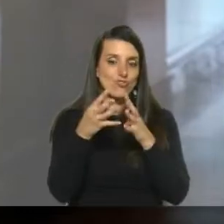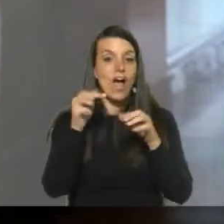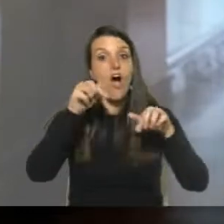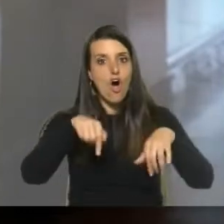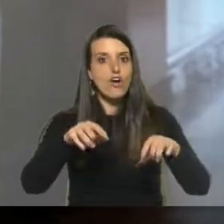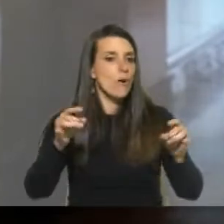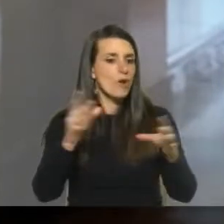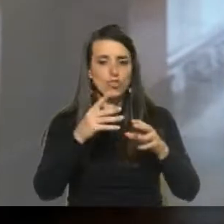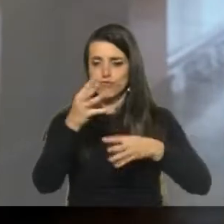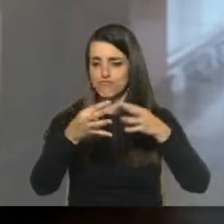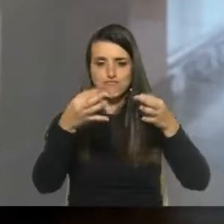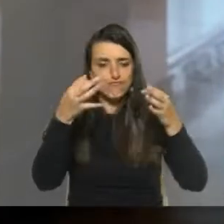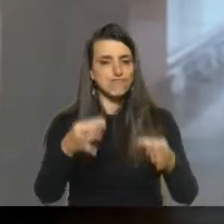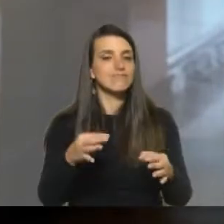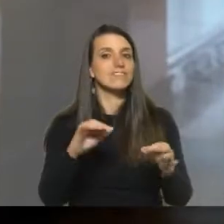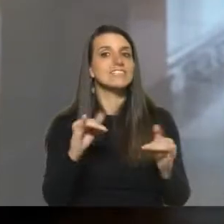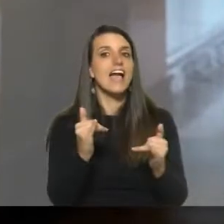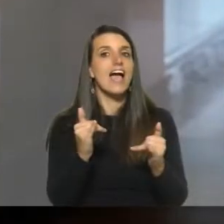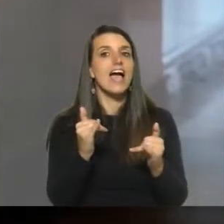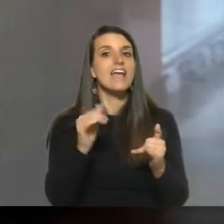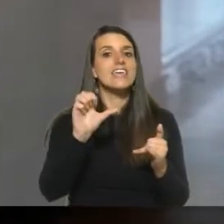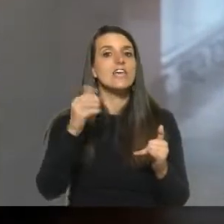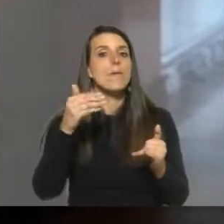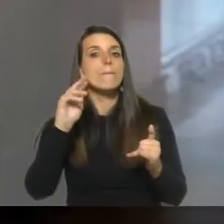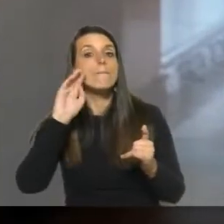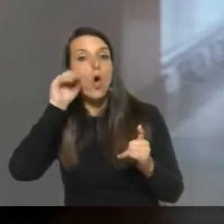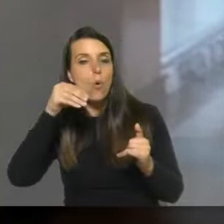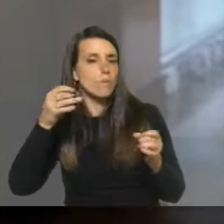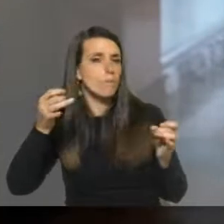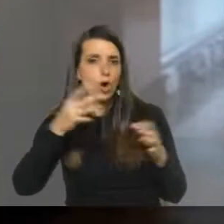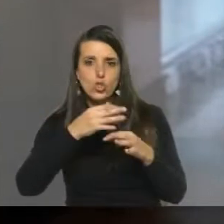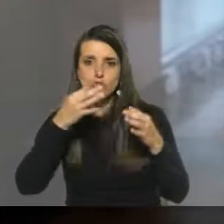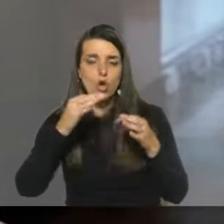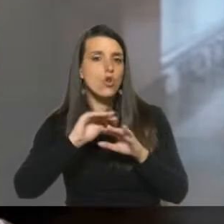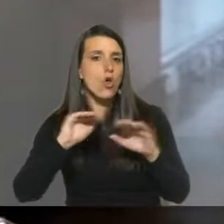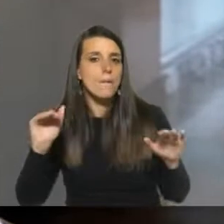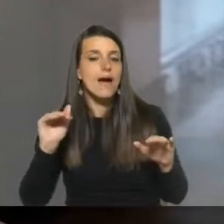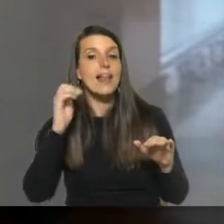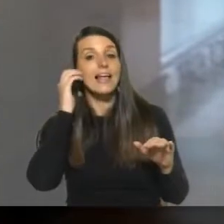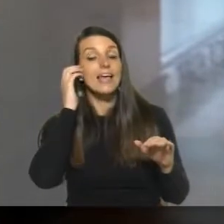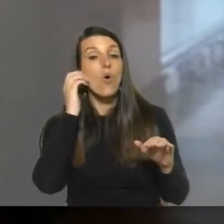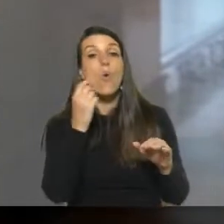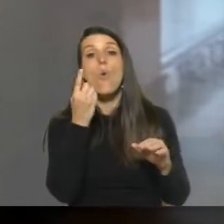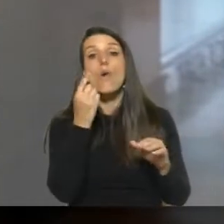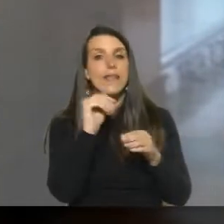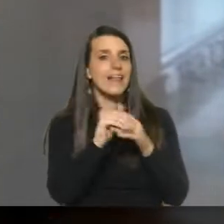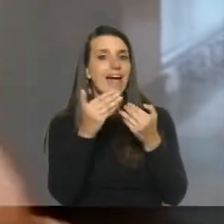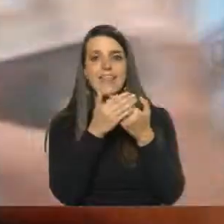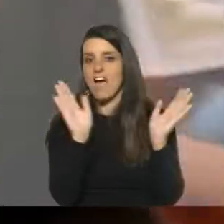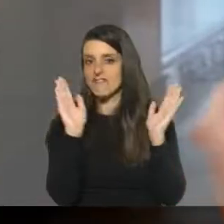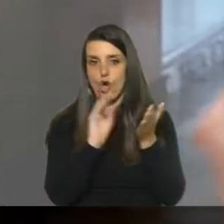tema está resuelto Y bueno ya estamos funcionando en ibron con normalidad y las sucursales van a abrir a la una con total